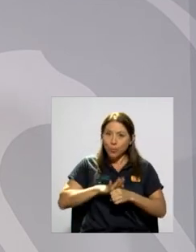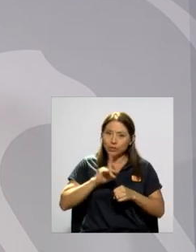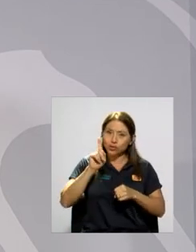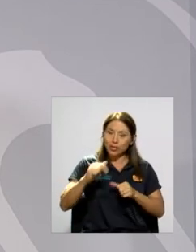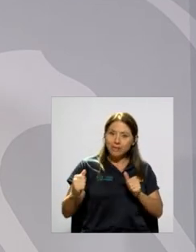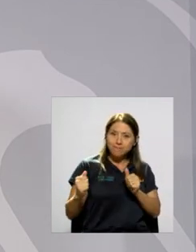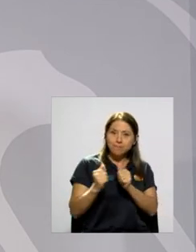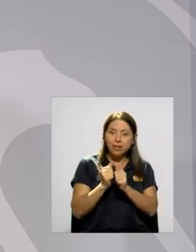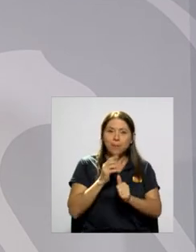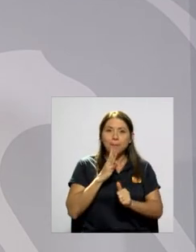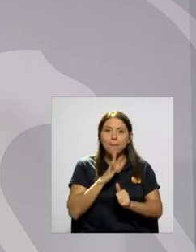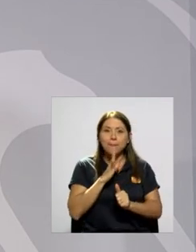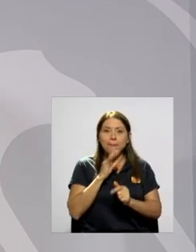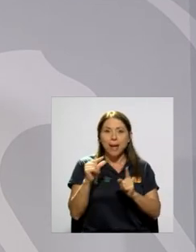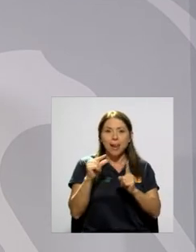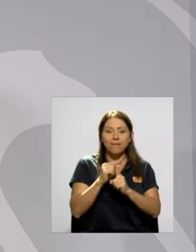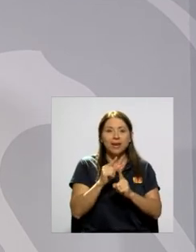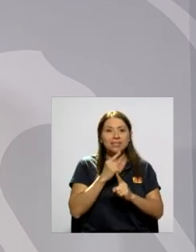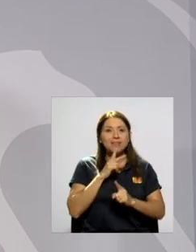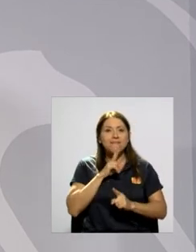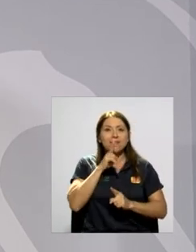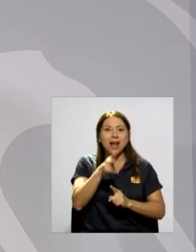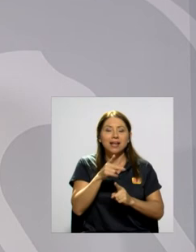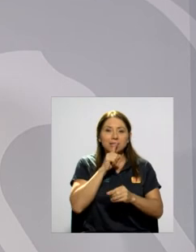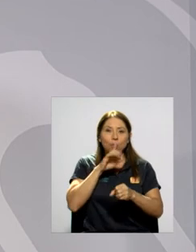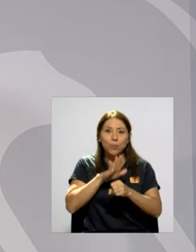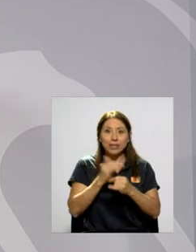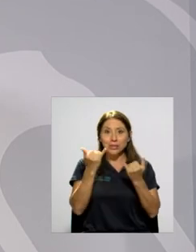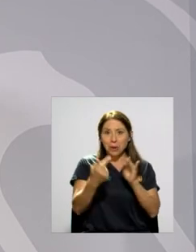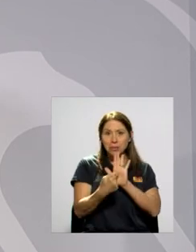palabras francas y comprometidas. Les